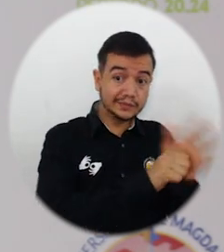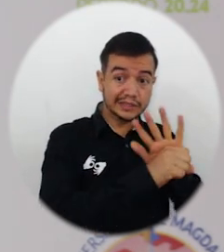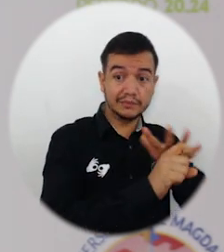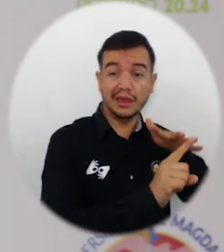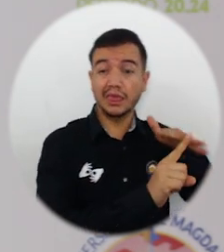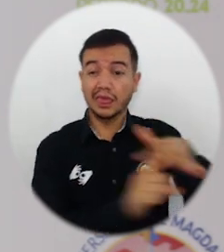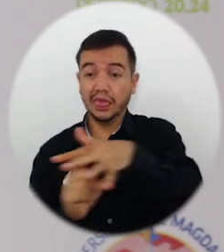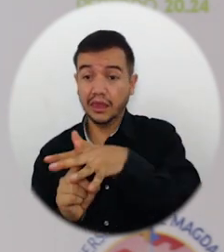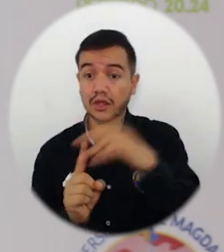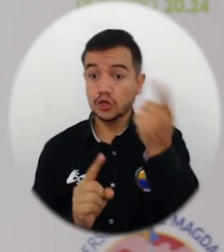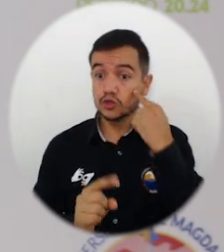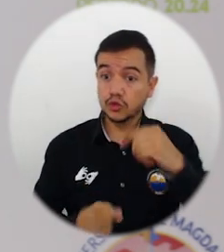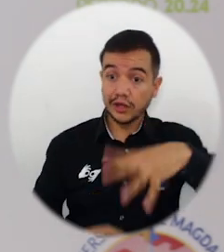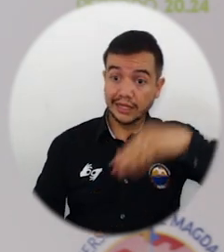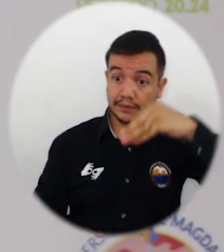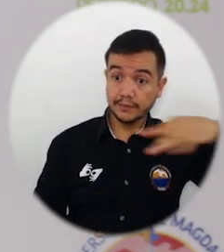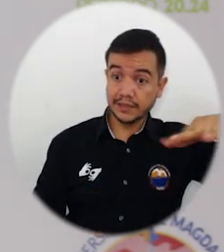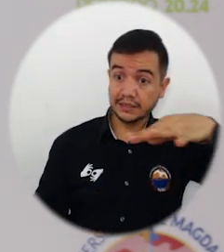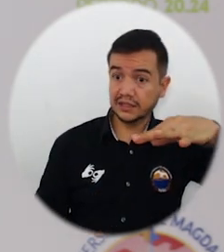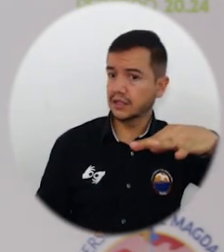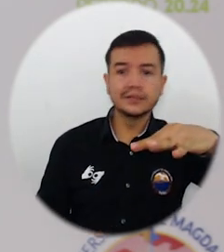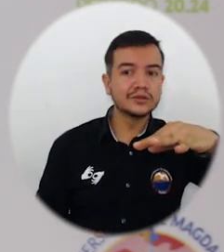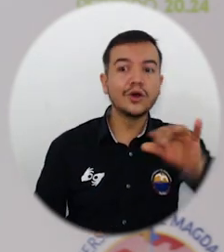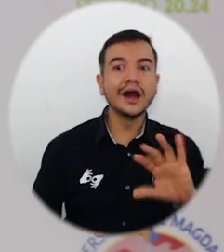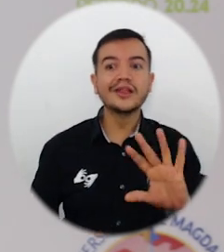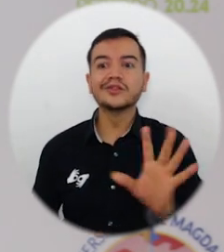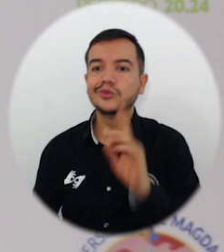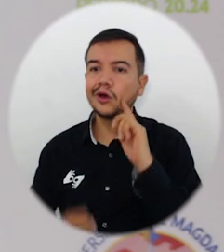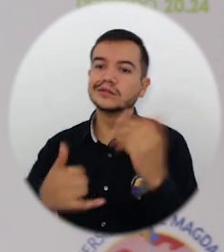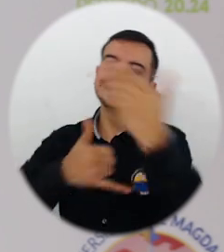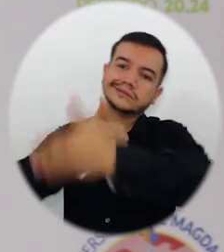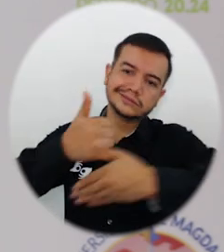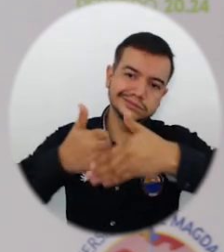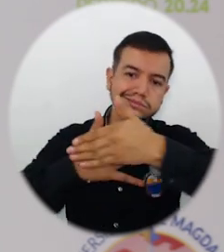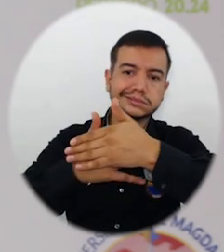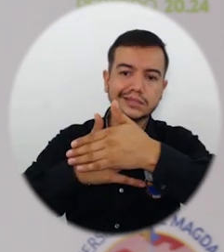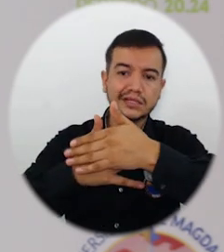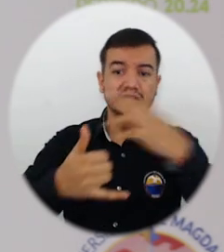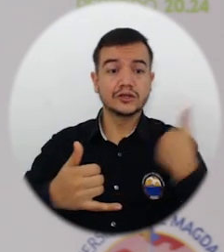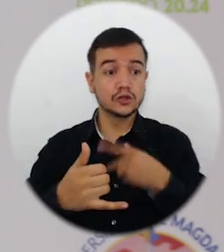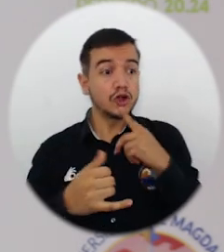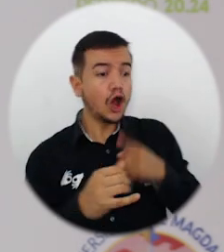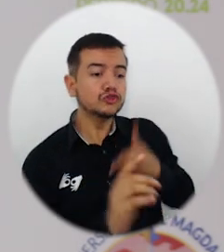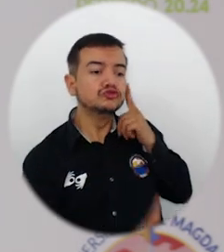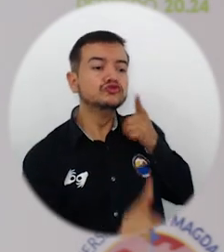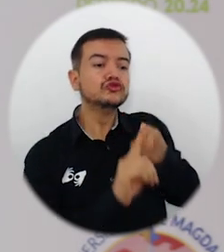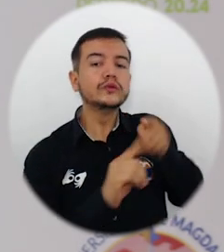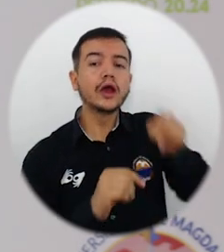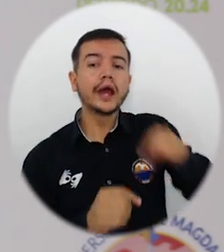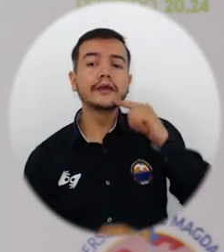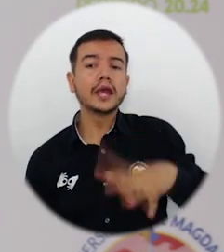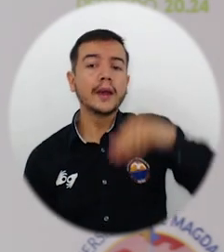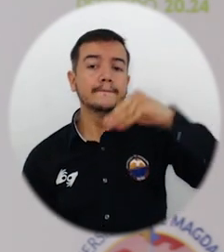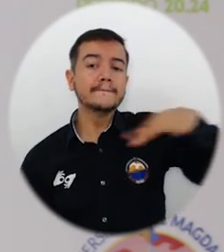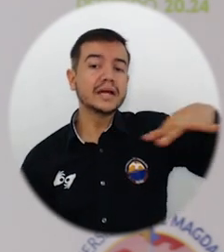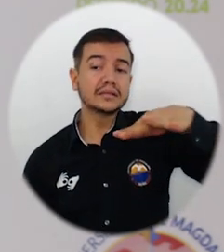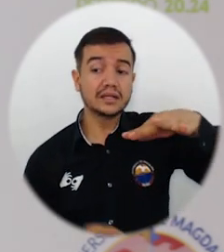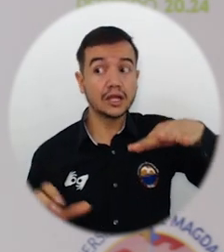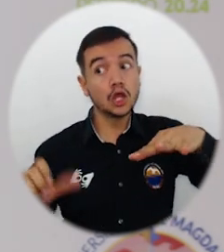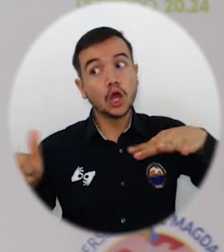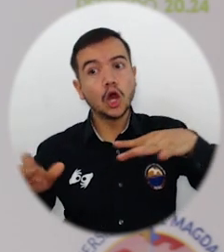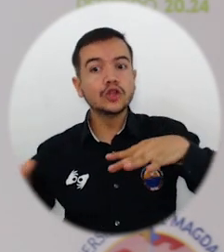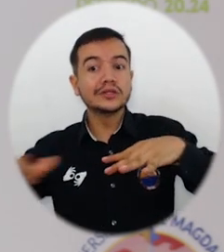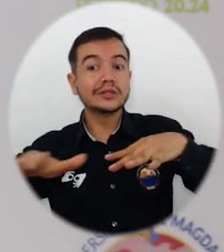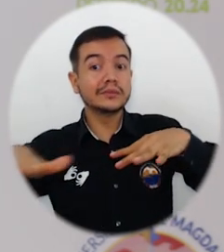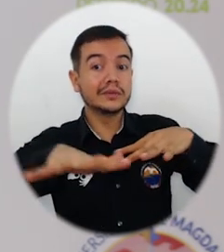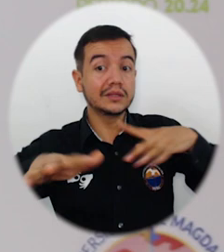a los jóvenes de otros departamentos es no solo poco empático, sino poco solidario en estos tiempos. En el día de ayer, en